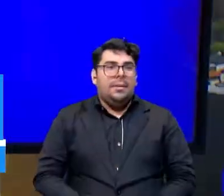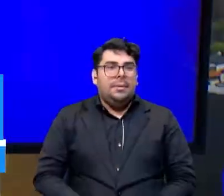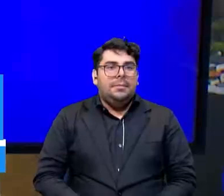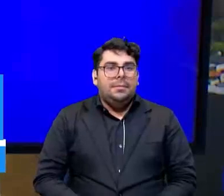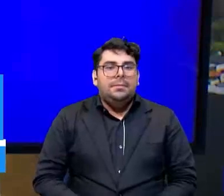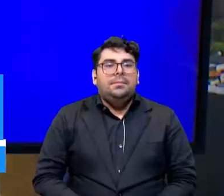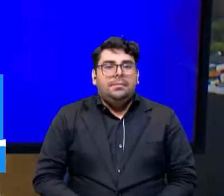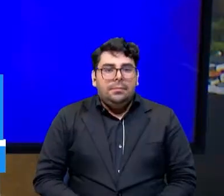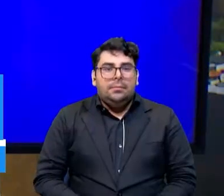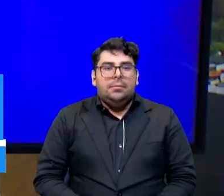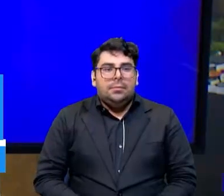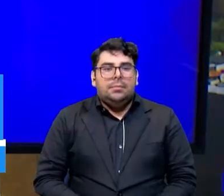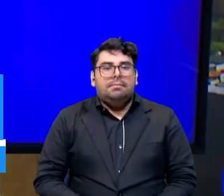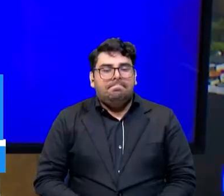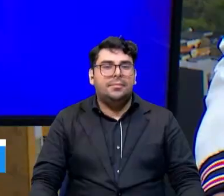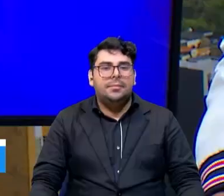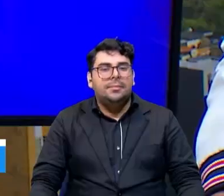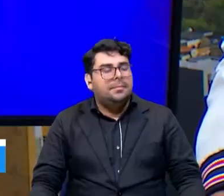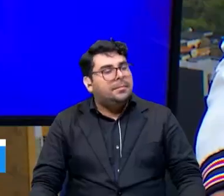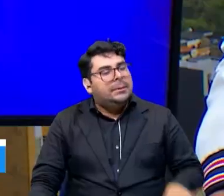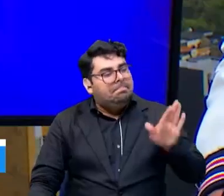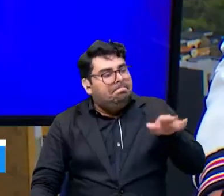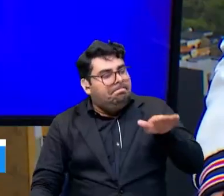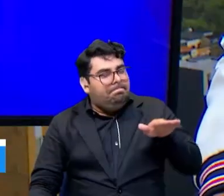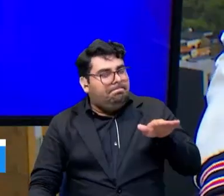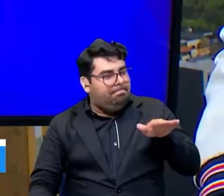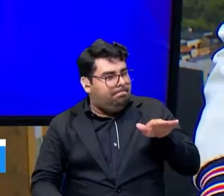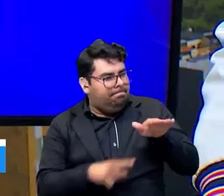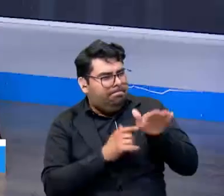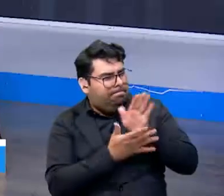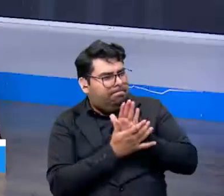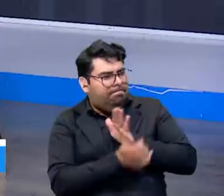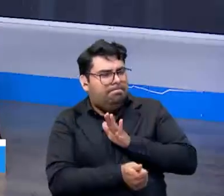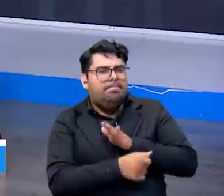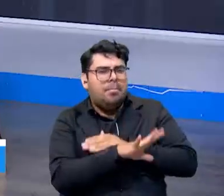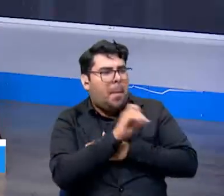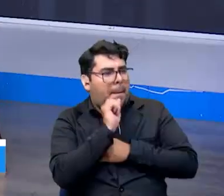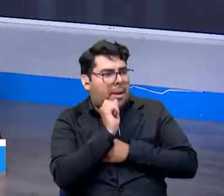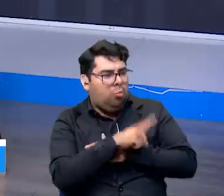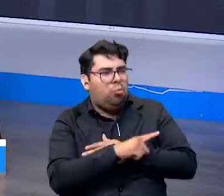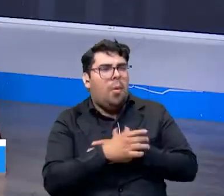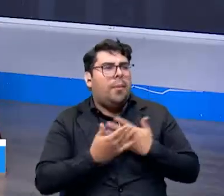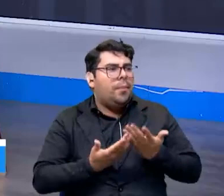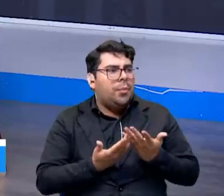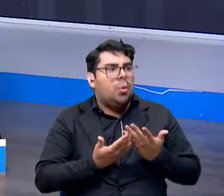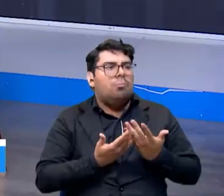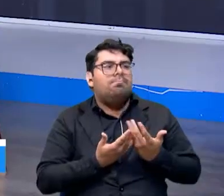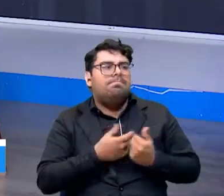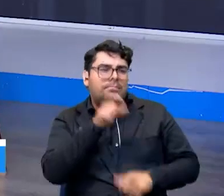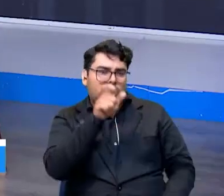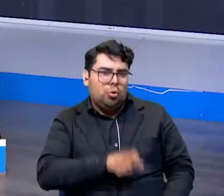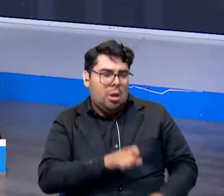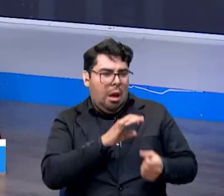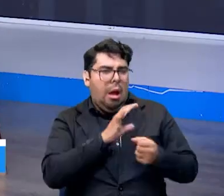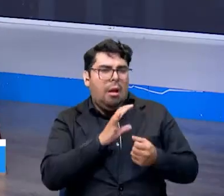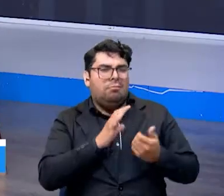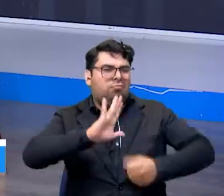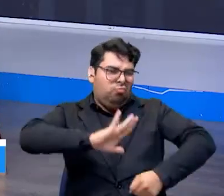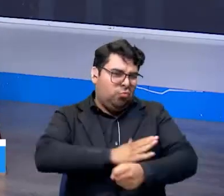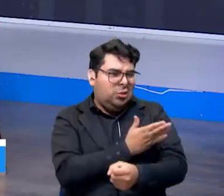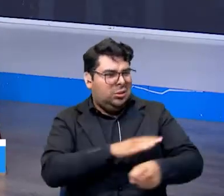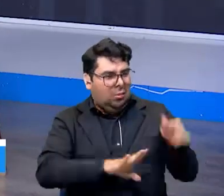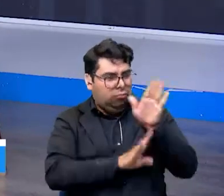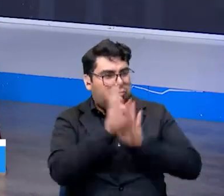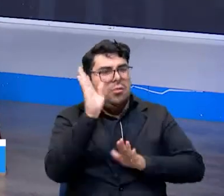también de esos proyectos que vienen en camino. De talento, ¿qué tan fácil es hacer una carrera artística en Colombia? ¿Cómo ha